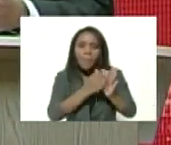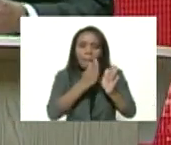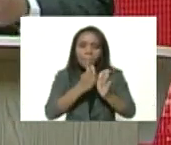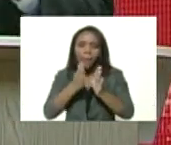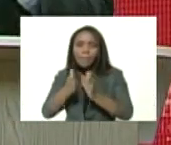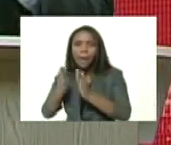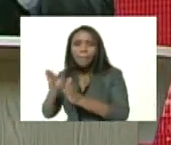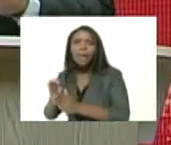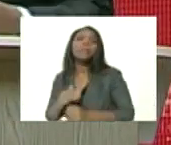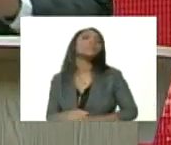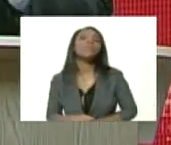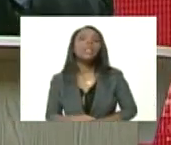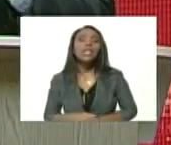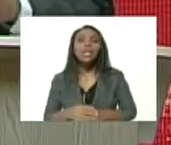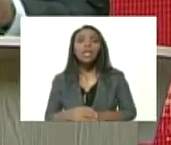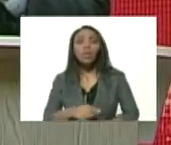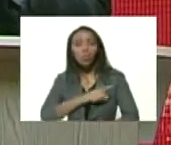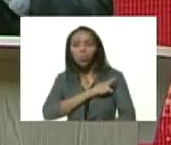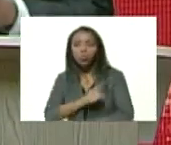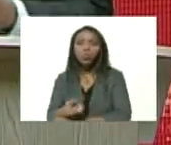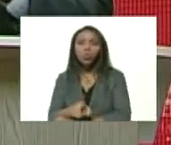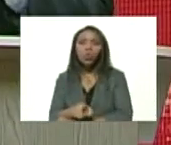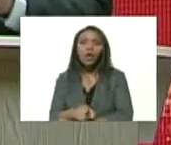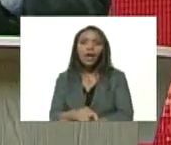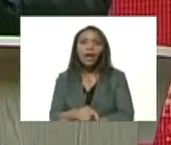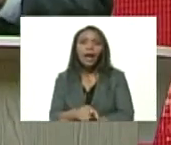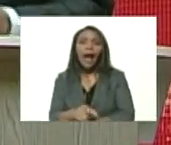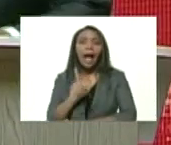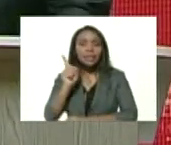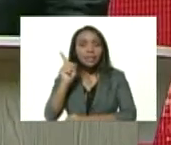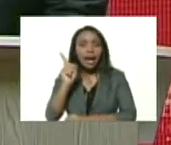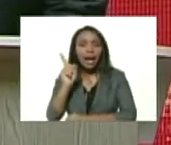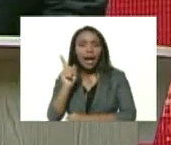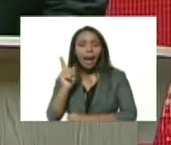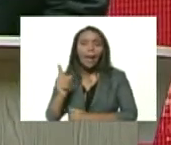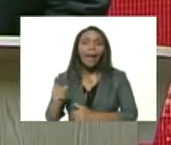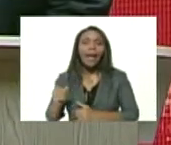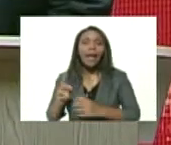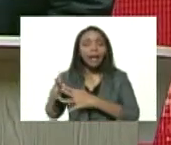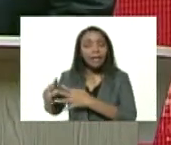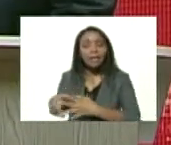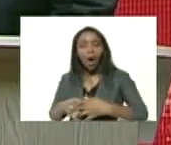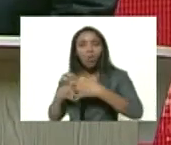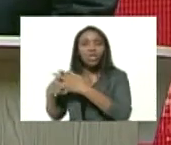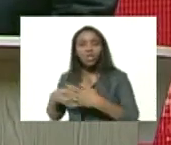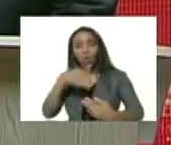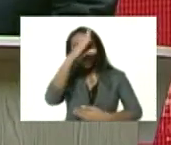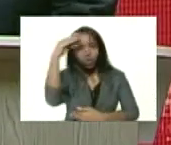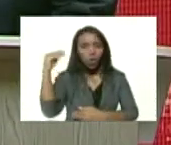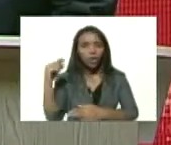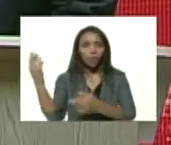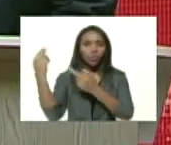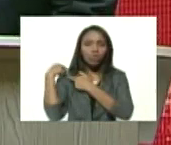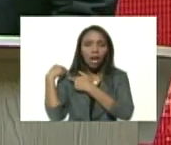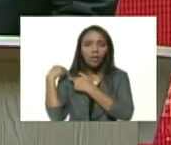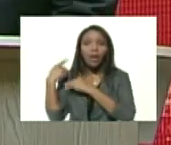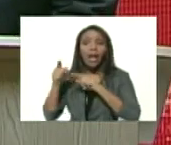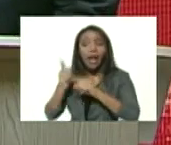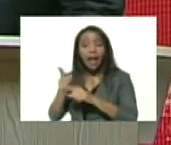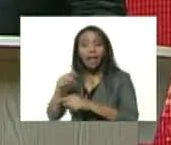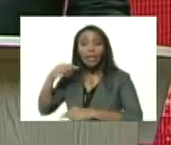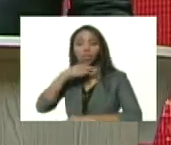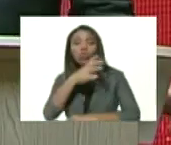planificada y ordenada en el seno de la administración de Donald Trump. Es por eso que Trump convoca a Iván